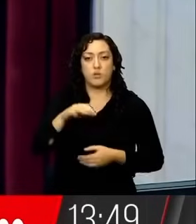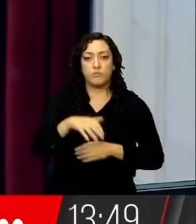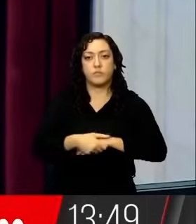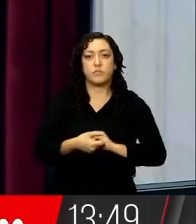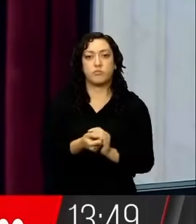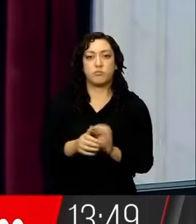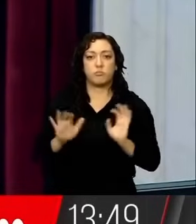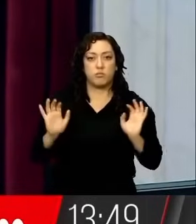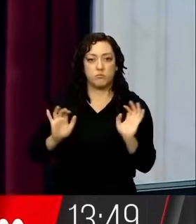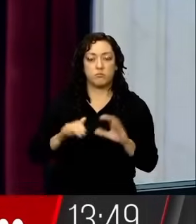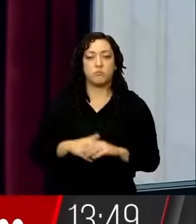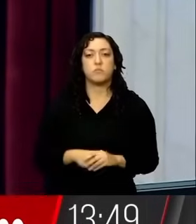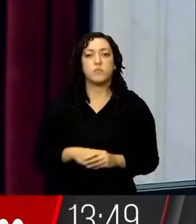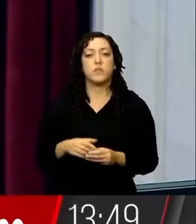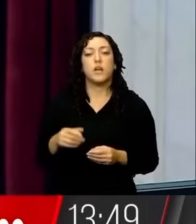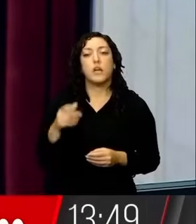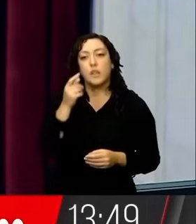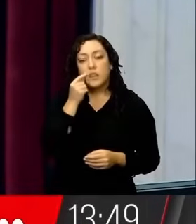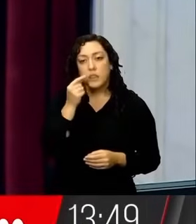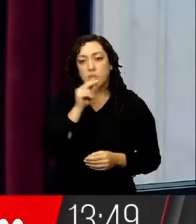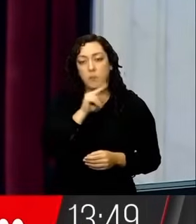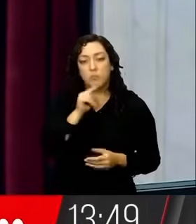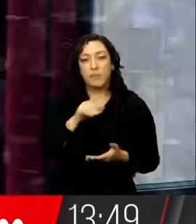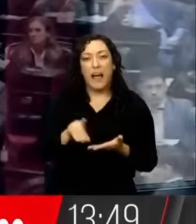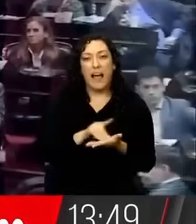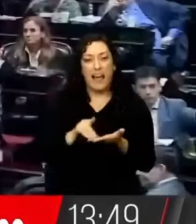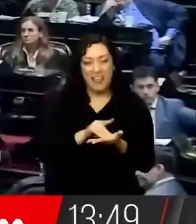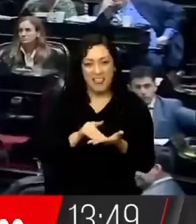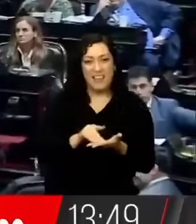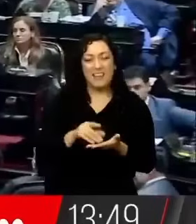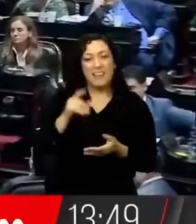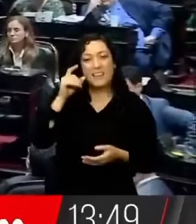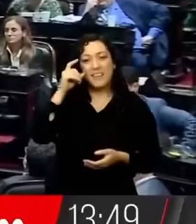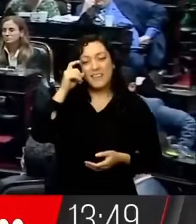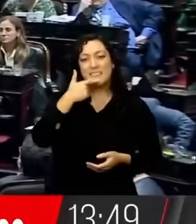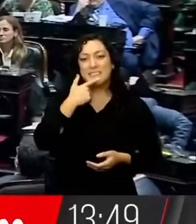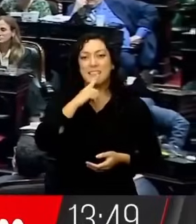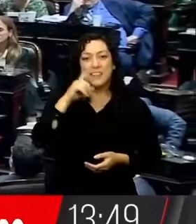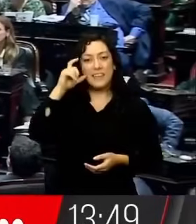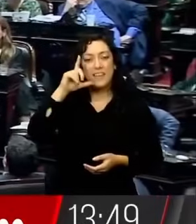Abstención. Abstención. Diputada Mari Neder Estela.